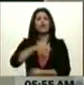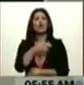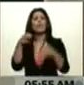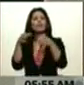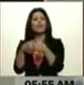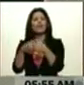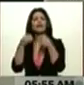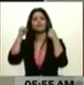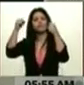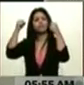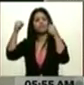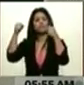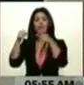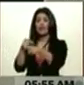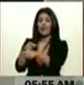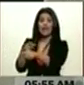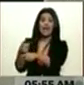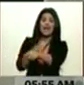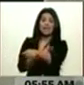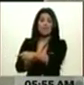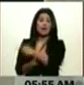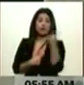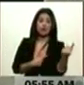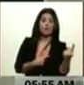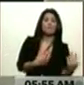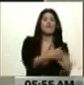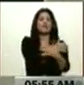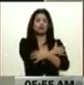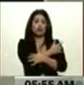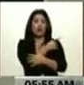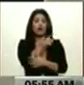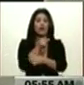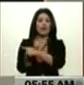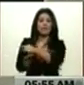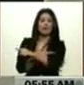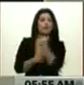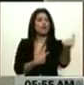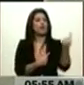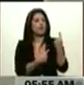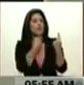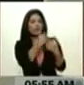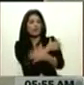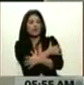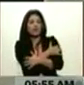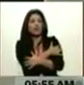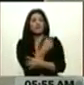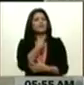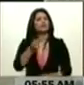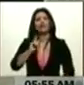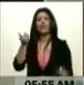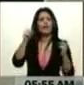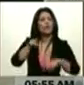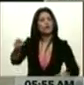Guarimbas. Y el hermano de Desiré me abrazó y me dijo: Lilian, yo estoy en contra de lo que está haciendo mi hermana.